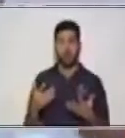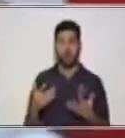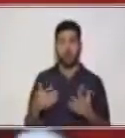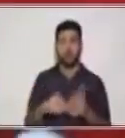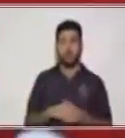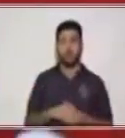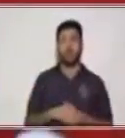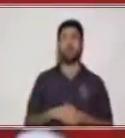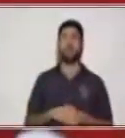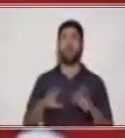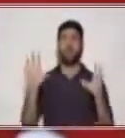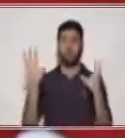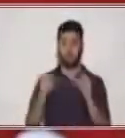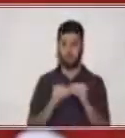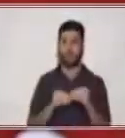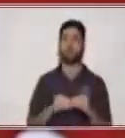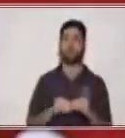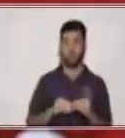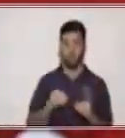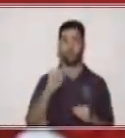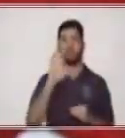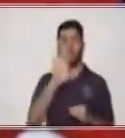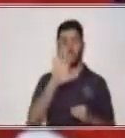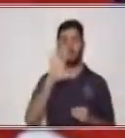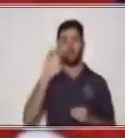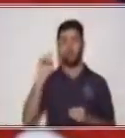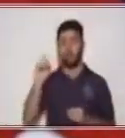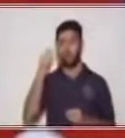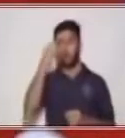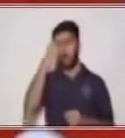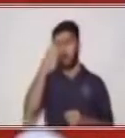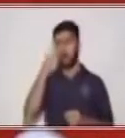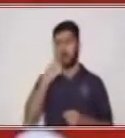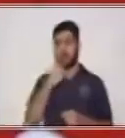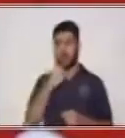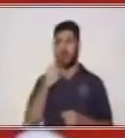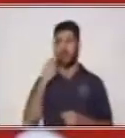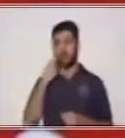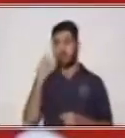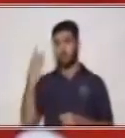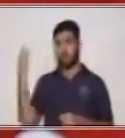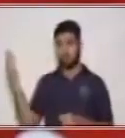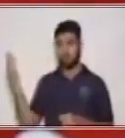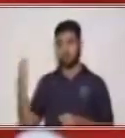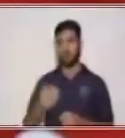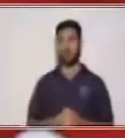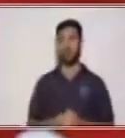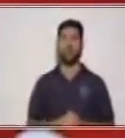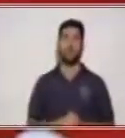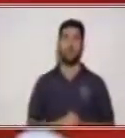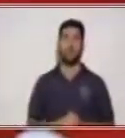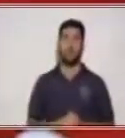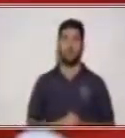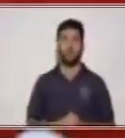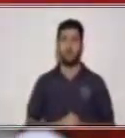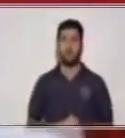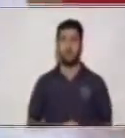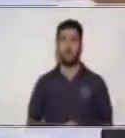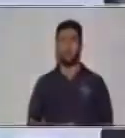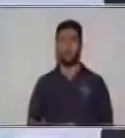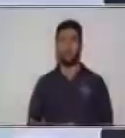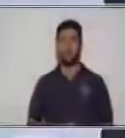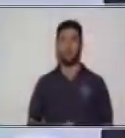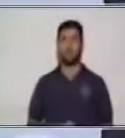Muy bien. Tengo 50 centavos, tengo 1, 2, 3, 4, 5,